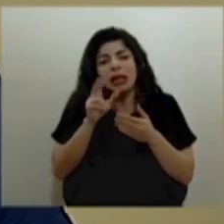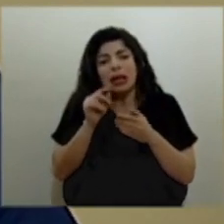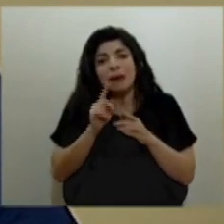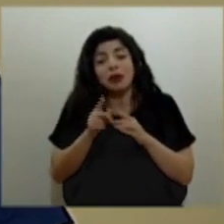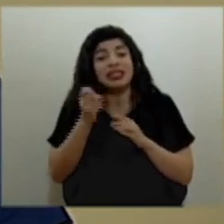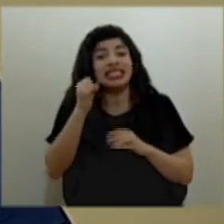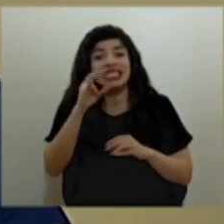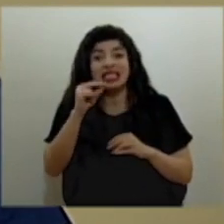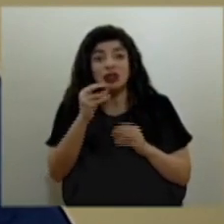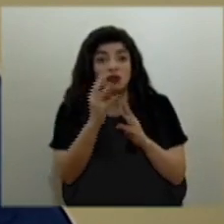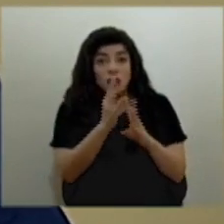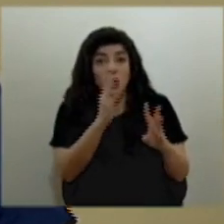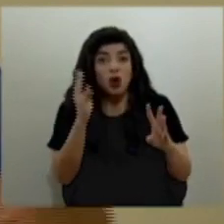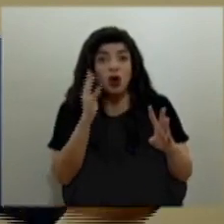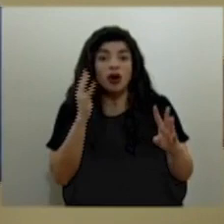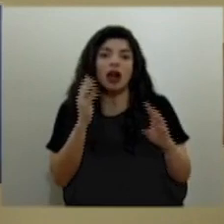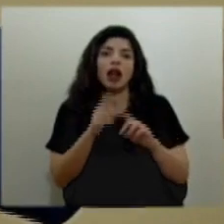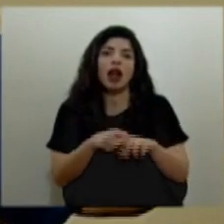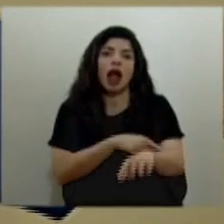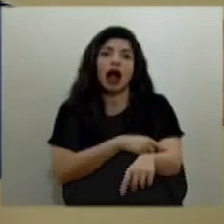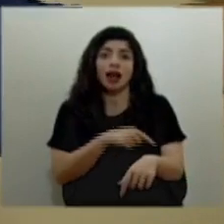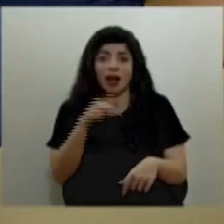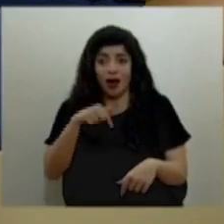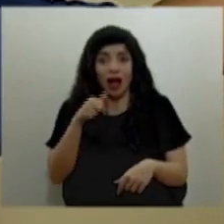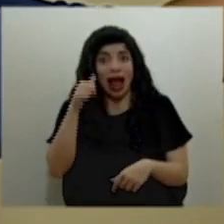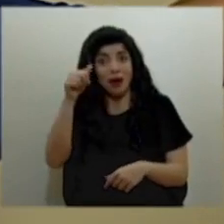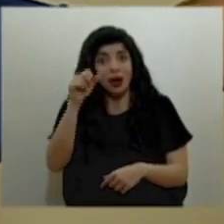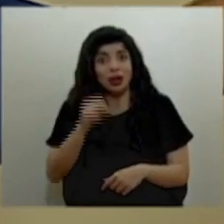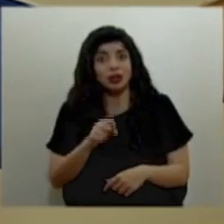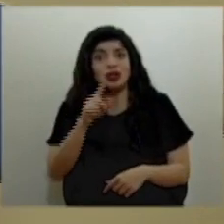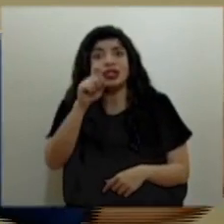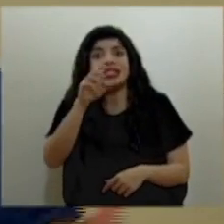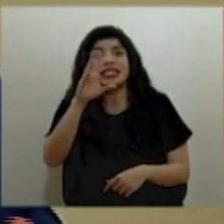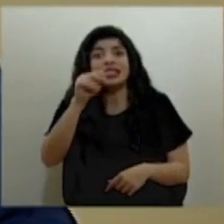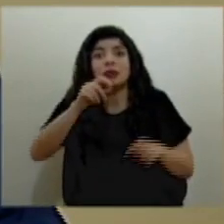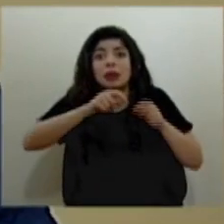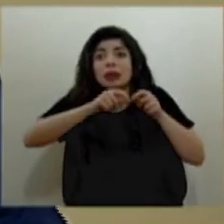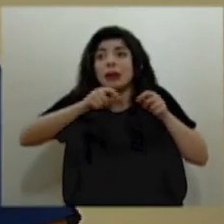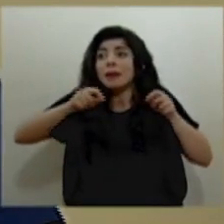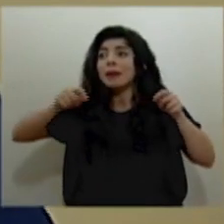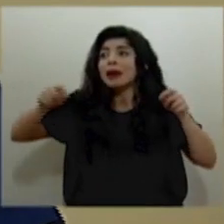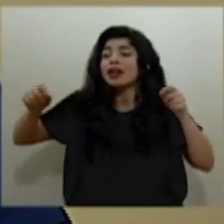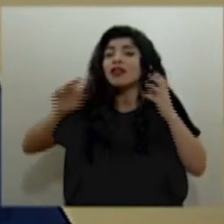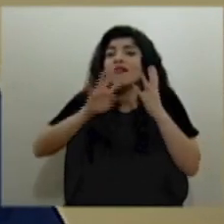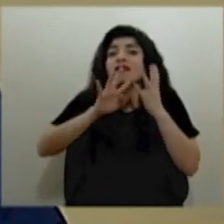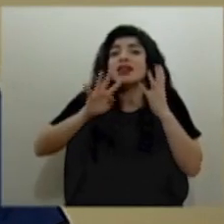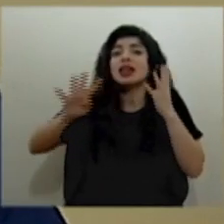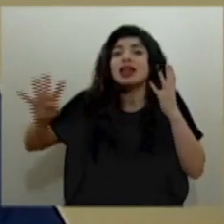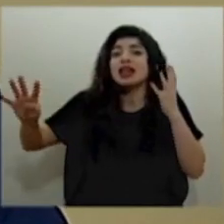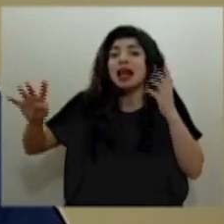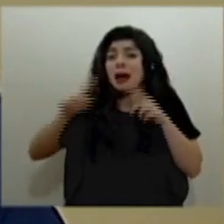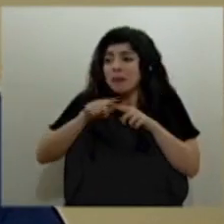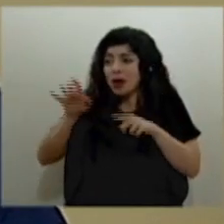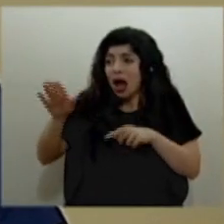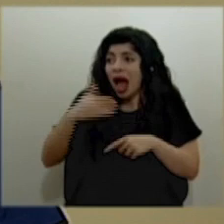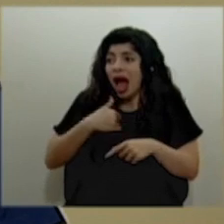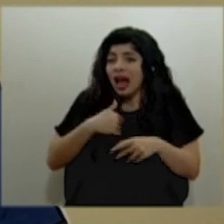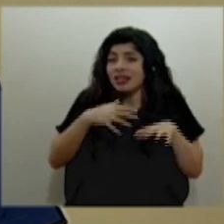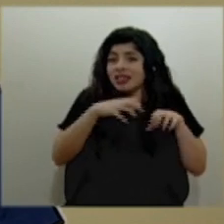largas. Hoy que estaba en Alajuela Sur, había una fila de más de 150 metros, pero la gente está citada en cierto